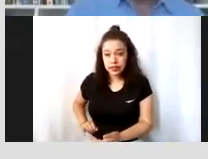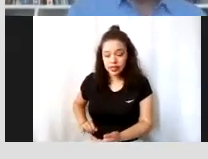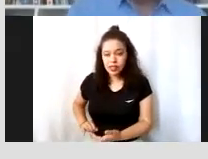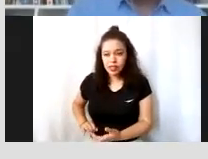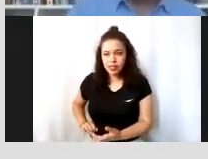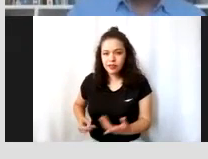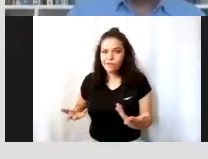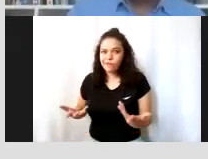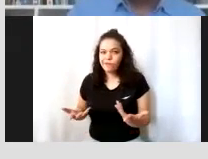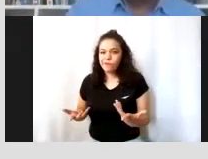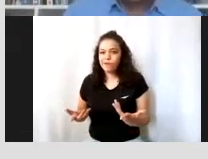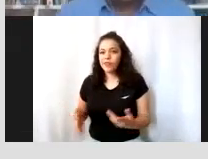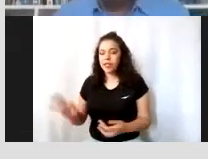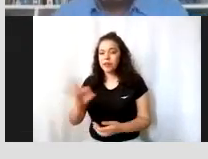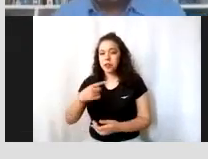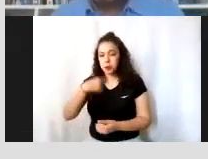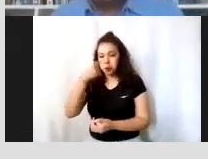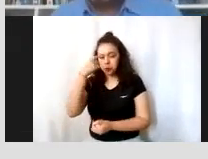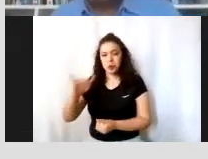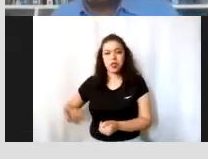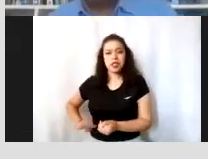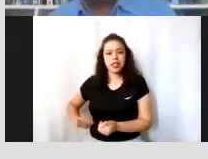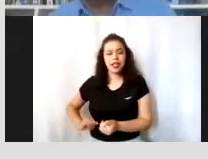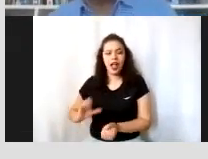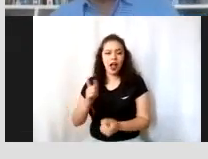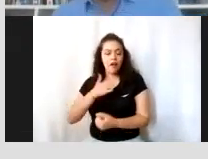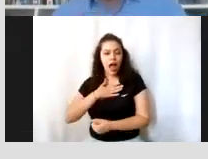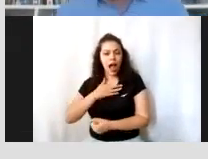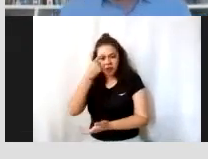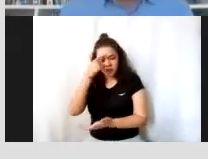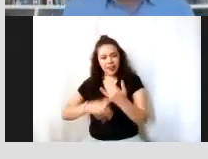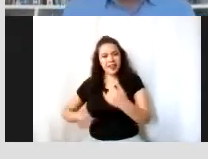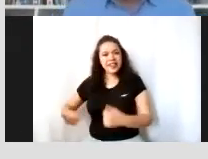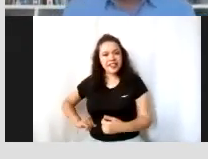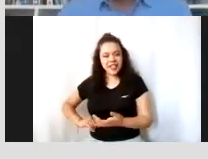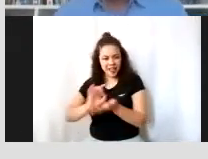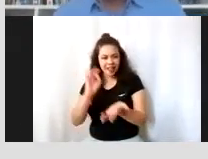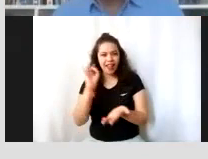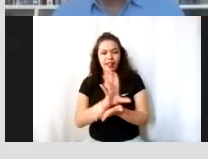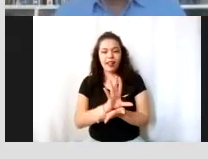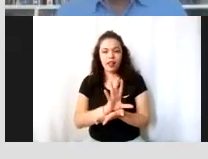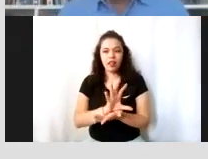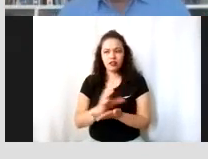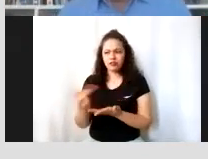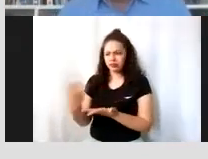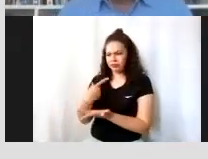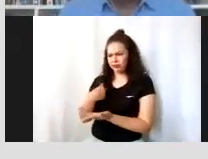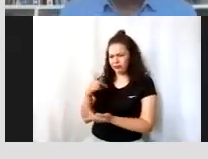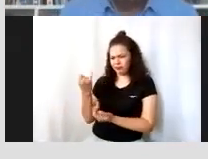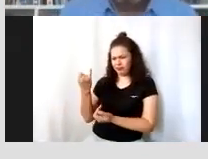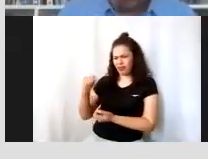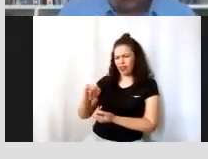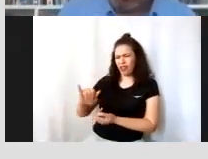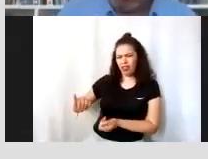Yo puedo considerar que algo es interesante y alguien más puede considerar que no es interesante.